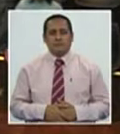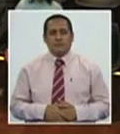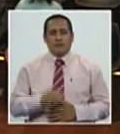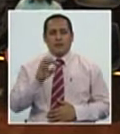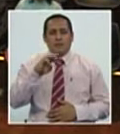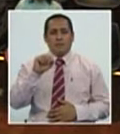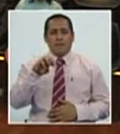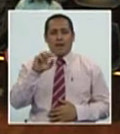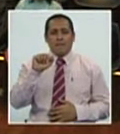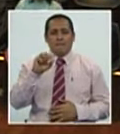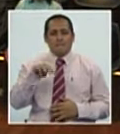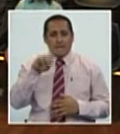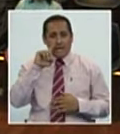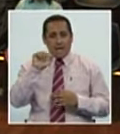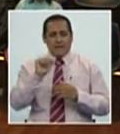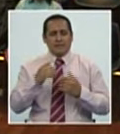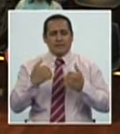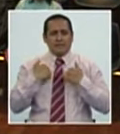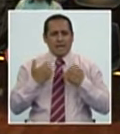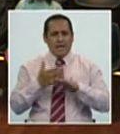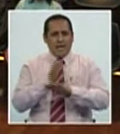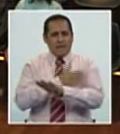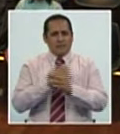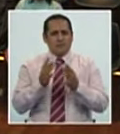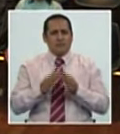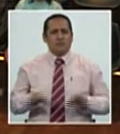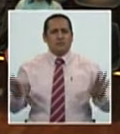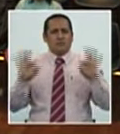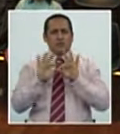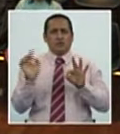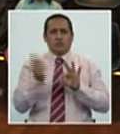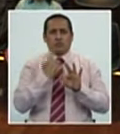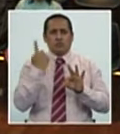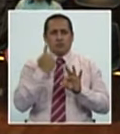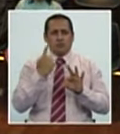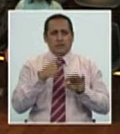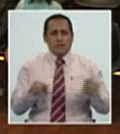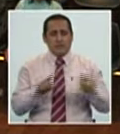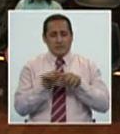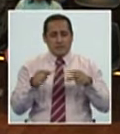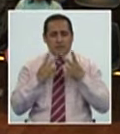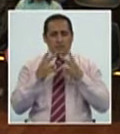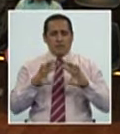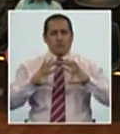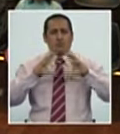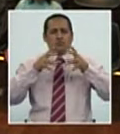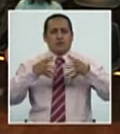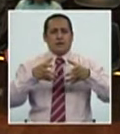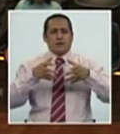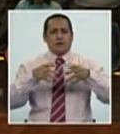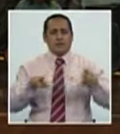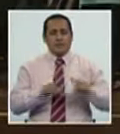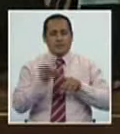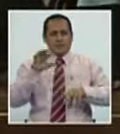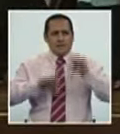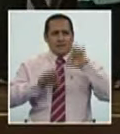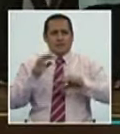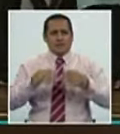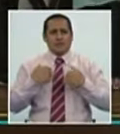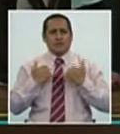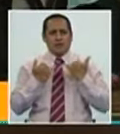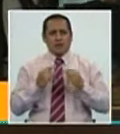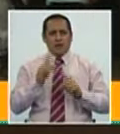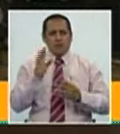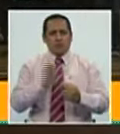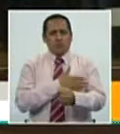Mamma Mía es uno de los musicales más importantes a nivel de Broadway, ¿no? Y que se ha realizado a nivel mundial. Además que cuenta con